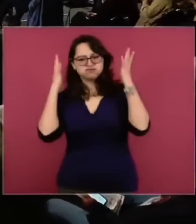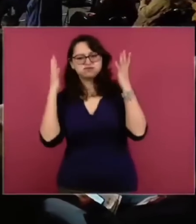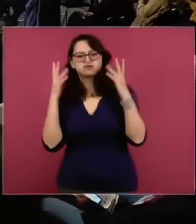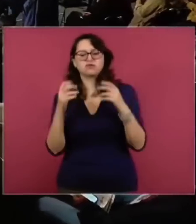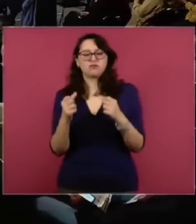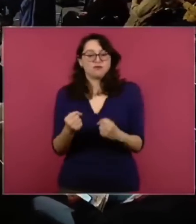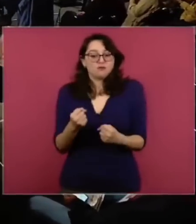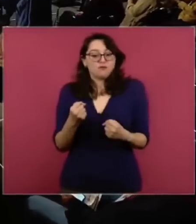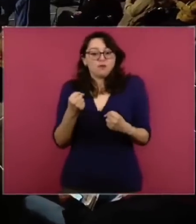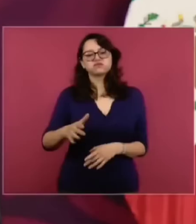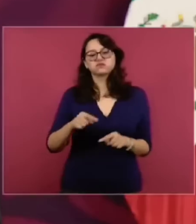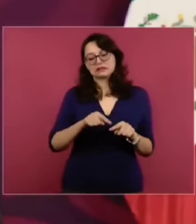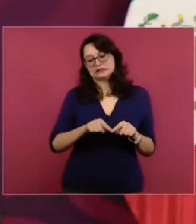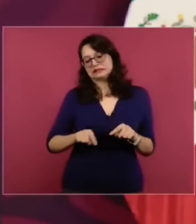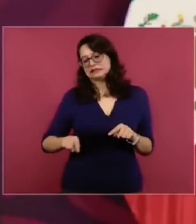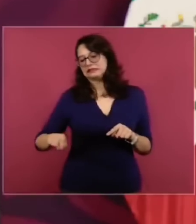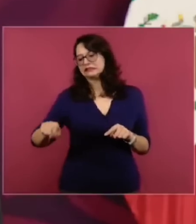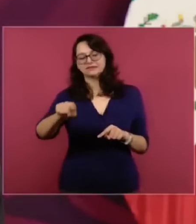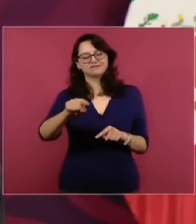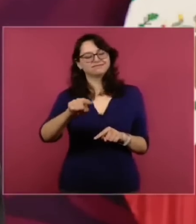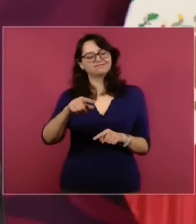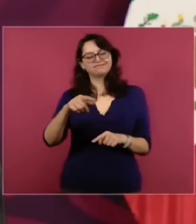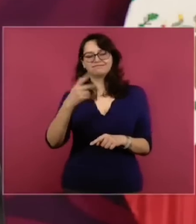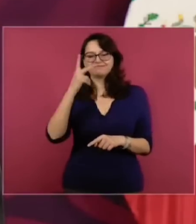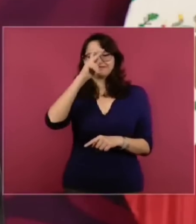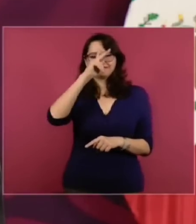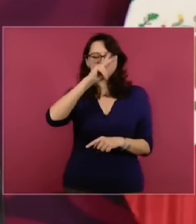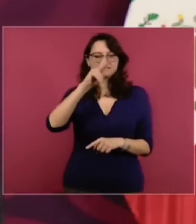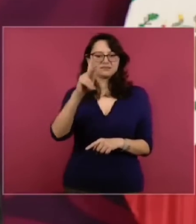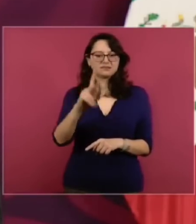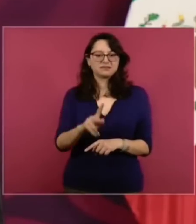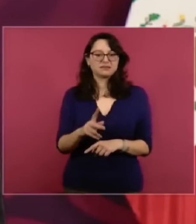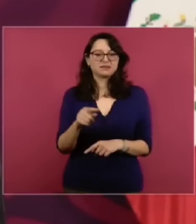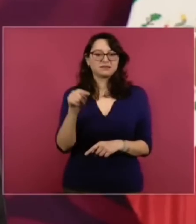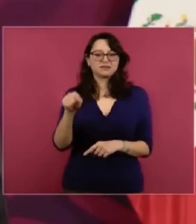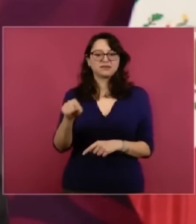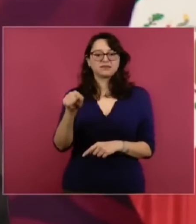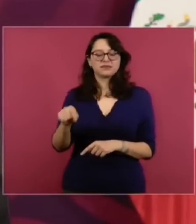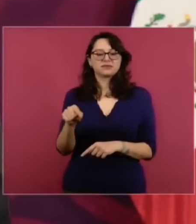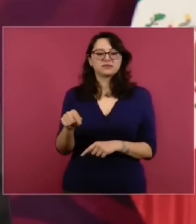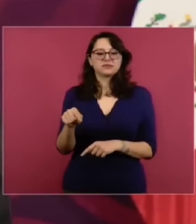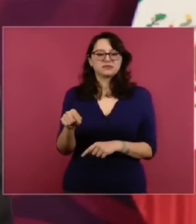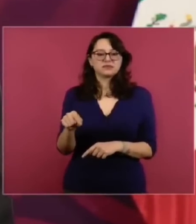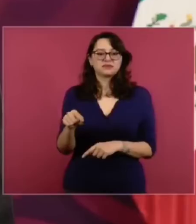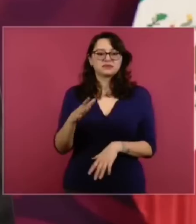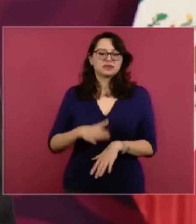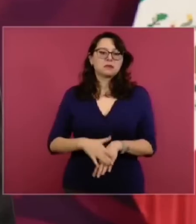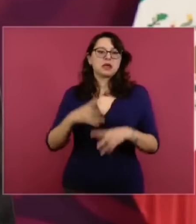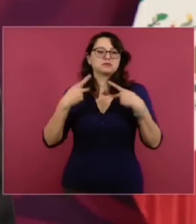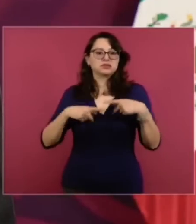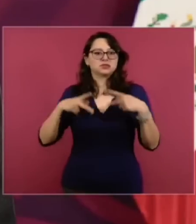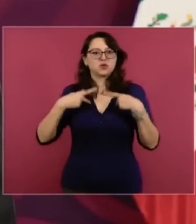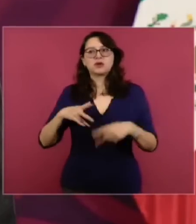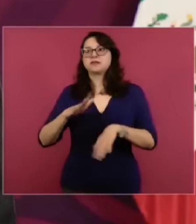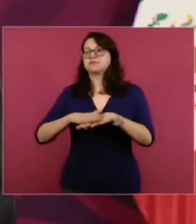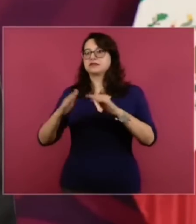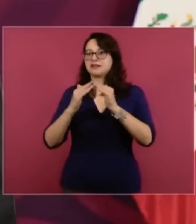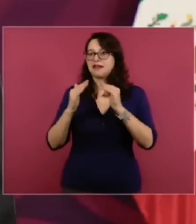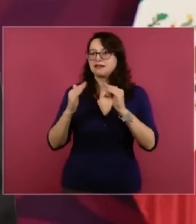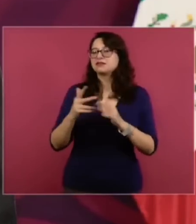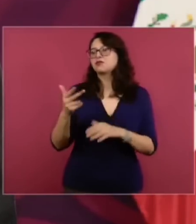la Bahía en donde hay más población